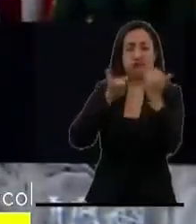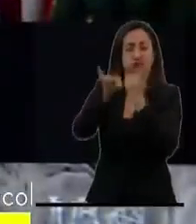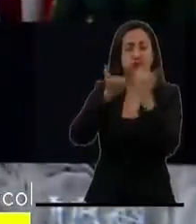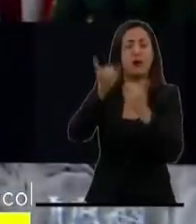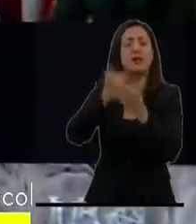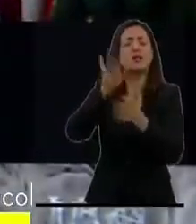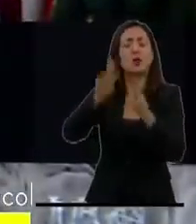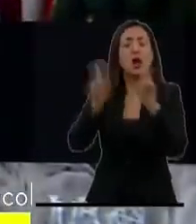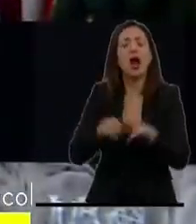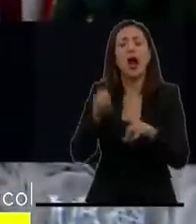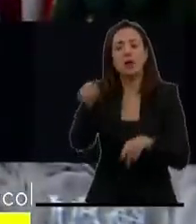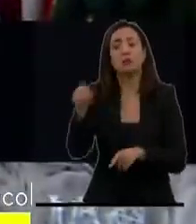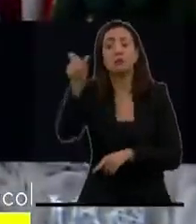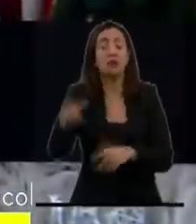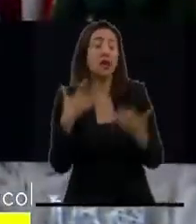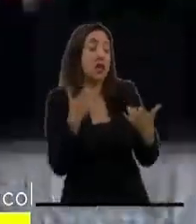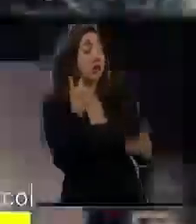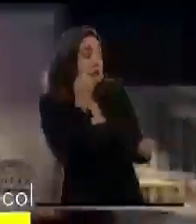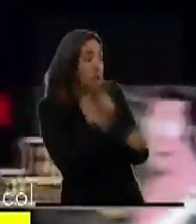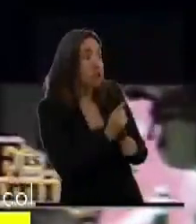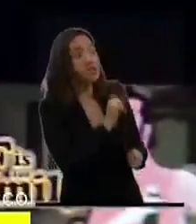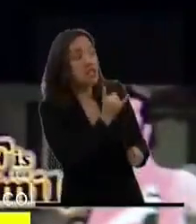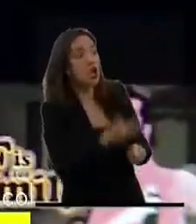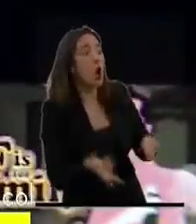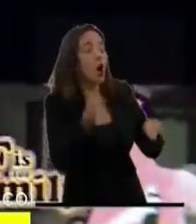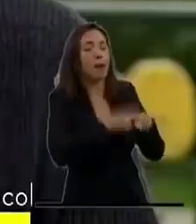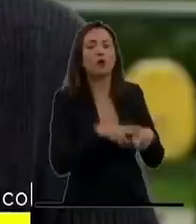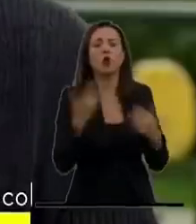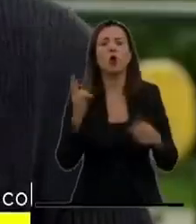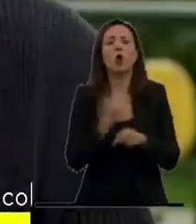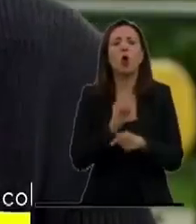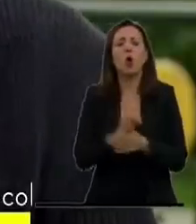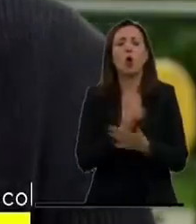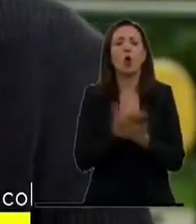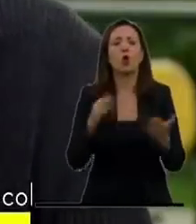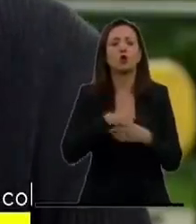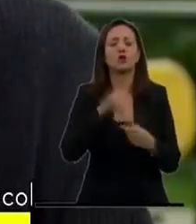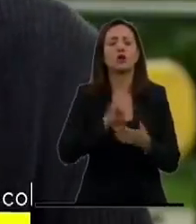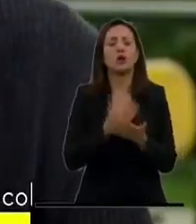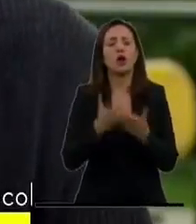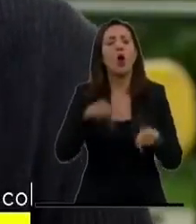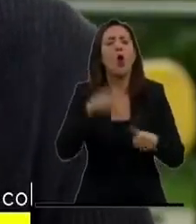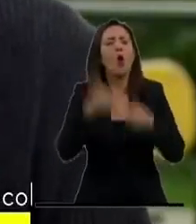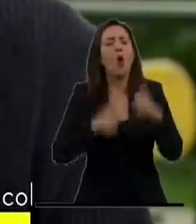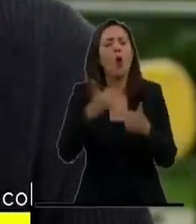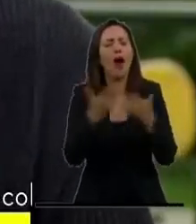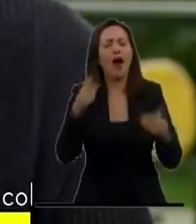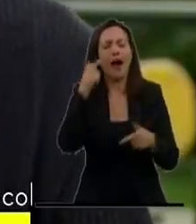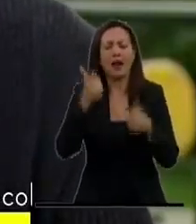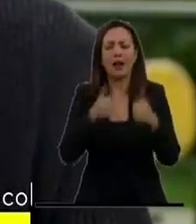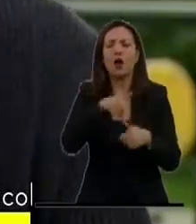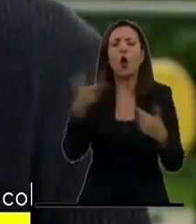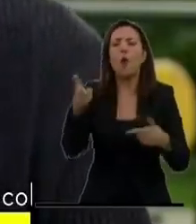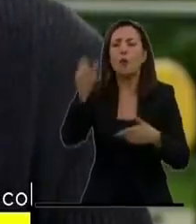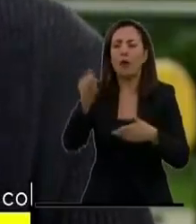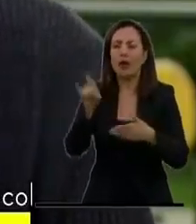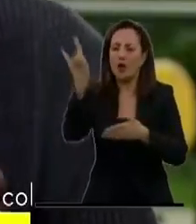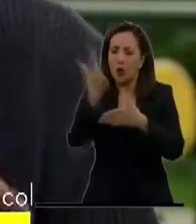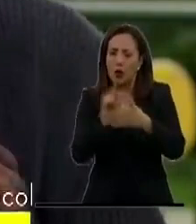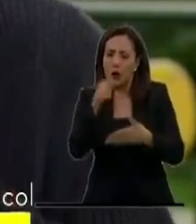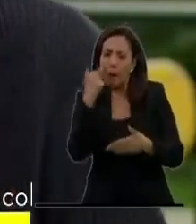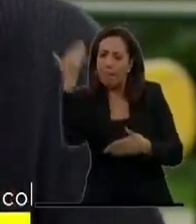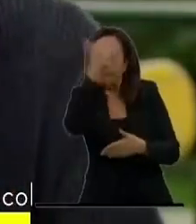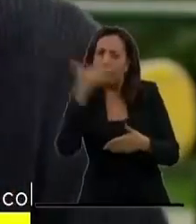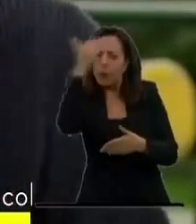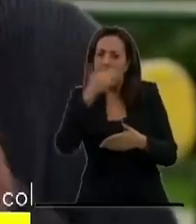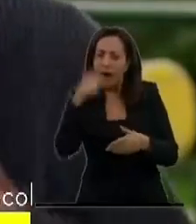así realmente. Eso se puede probar utilizando un test de velocidad. O sea, uno en internet consigue muchos test de velocidad y con estos test de velocidad